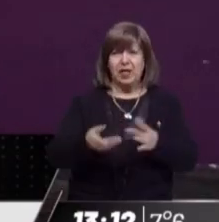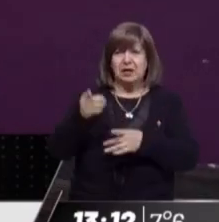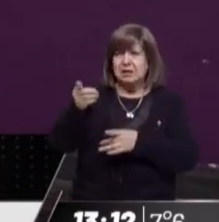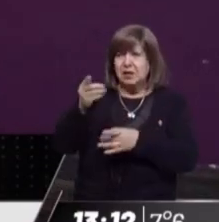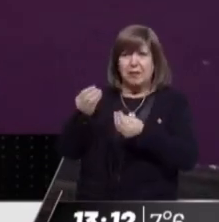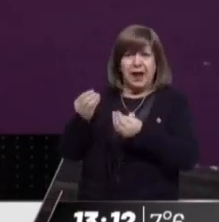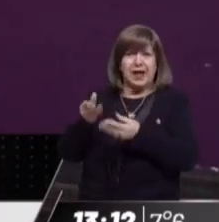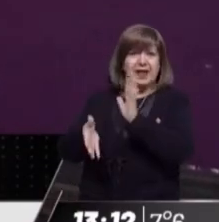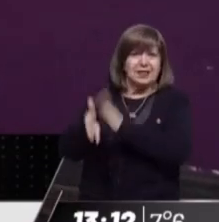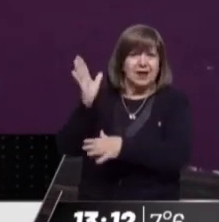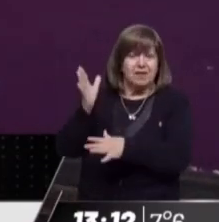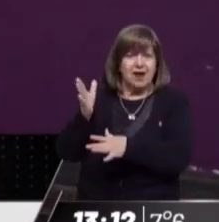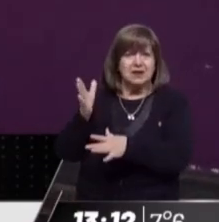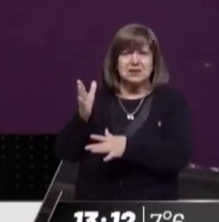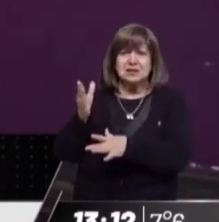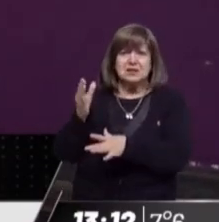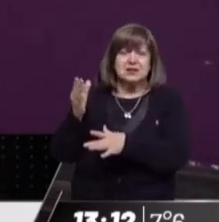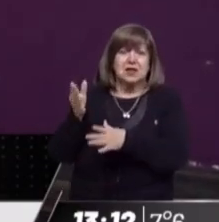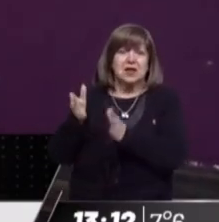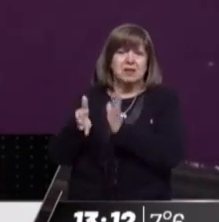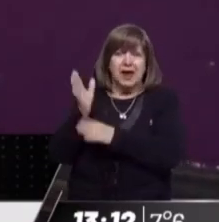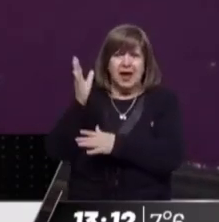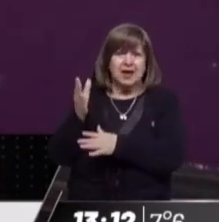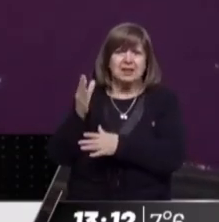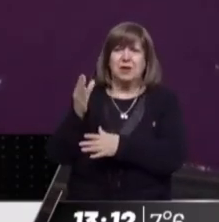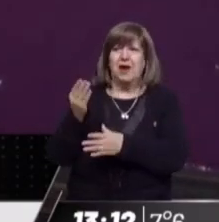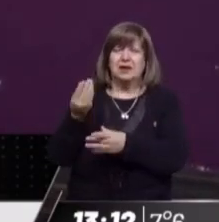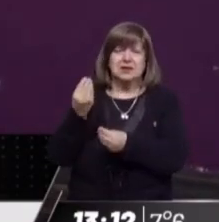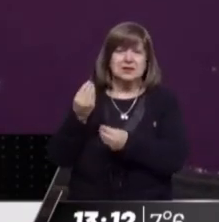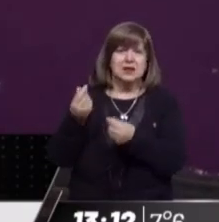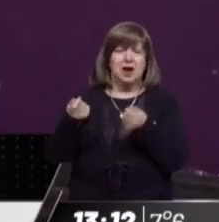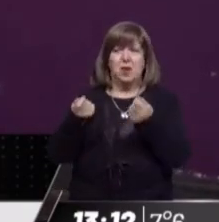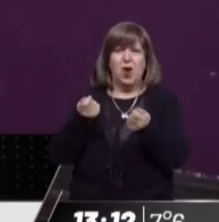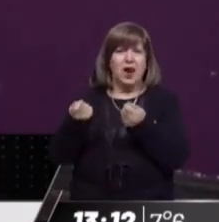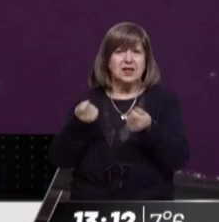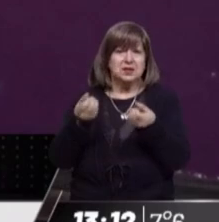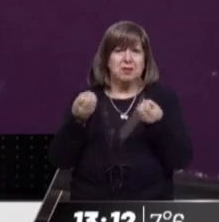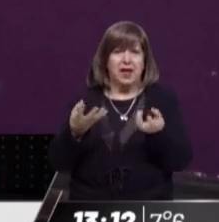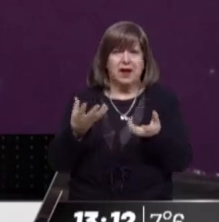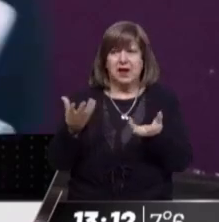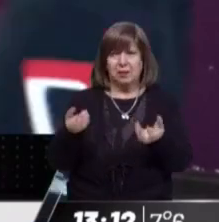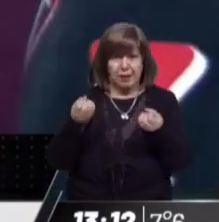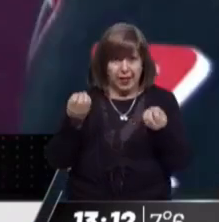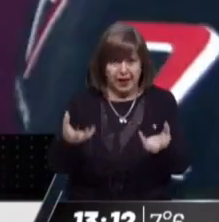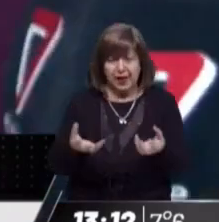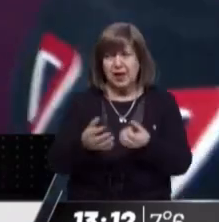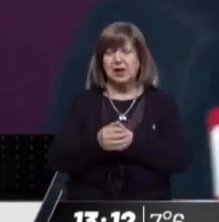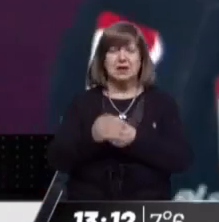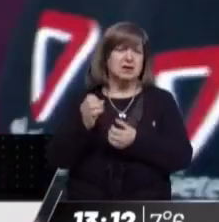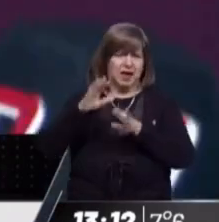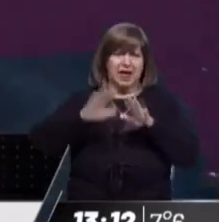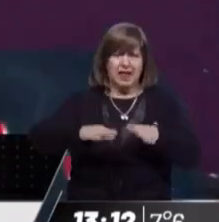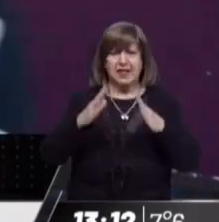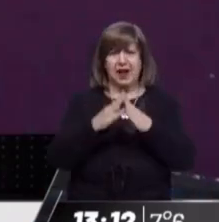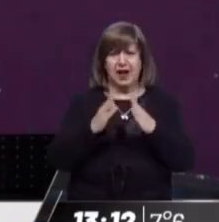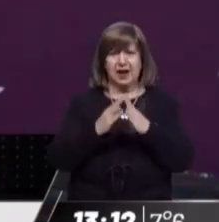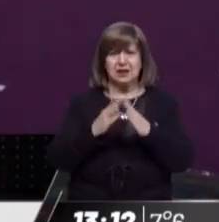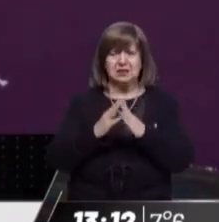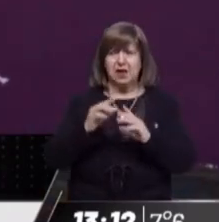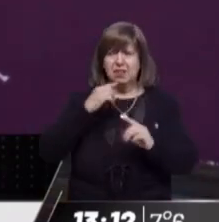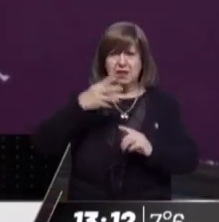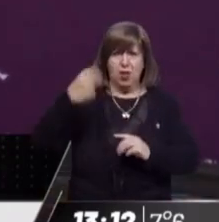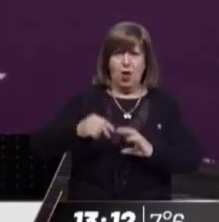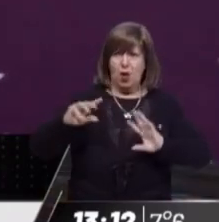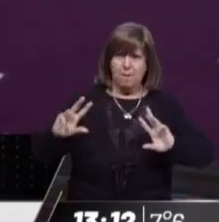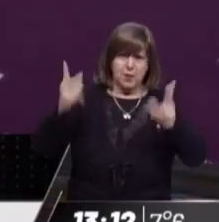seguridad que creo que son 20,000 pesos la noche no hacía falta y y él qué hacía y empez volvía